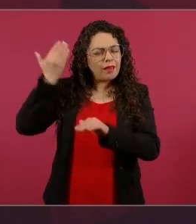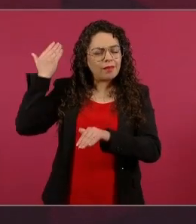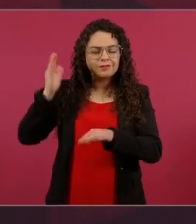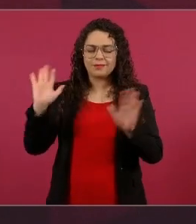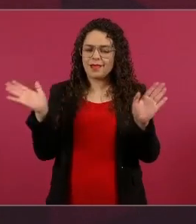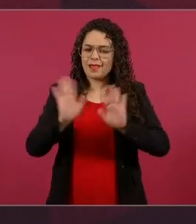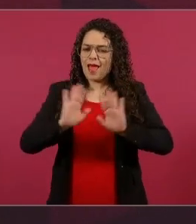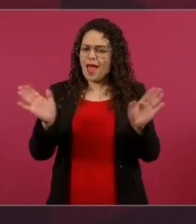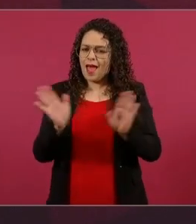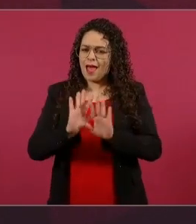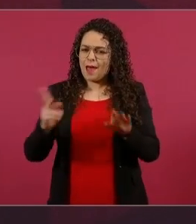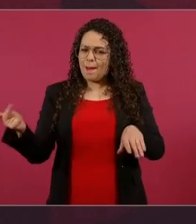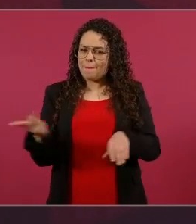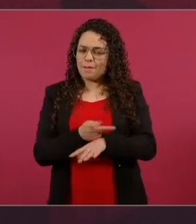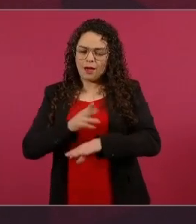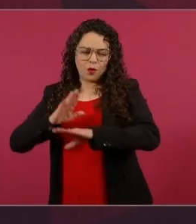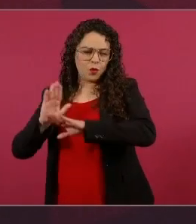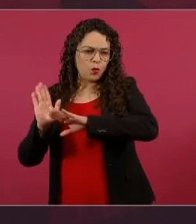sirve